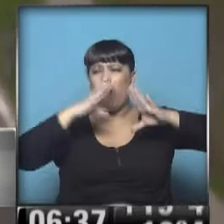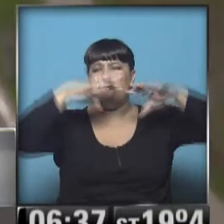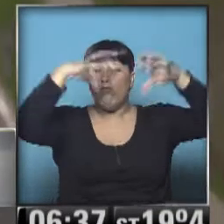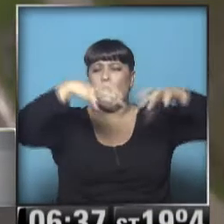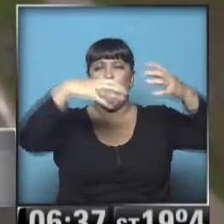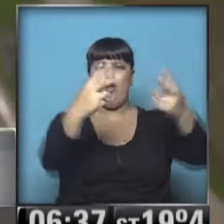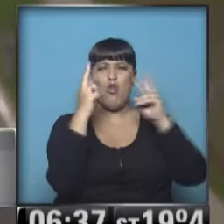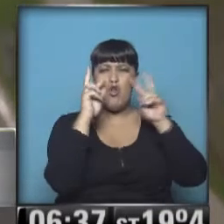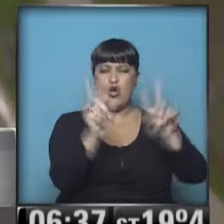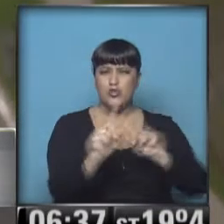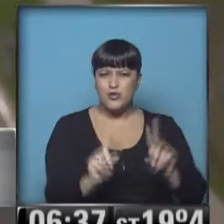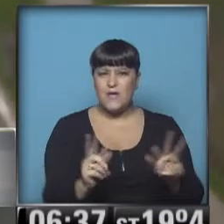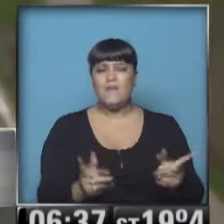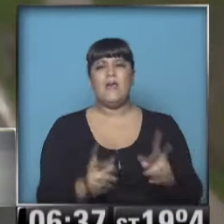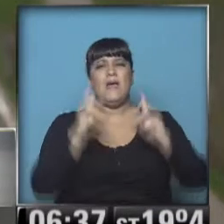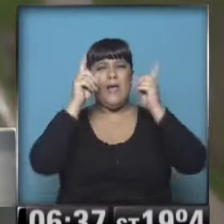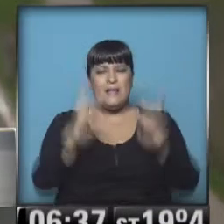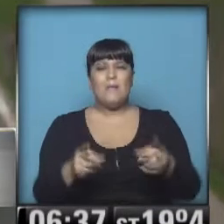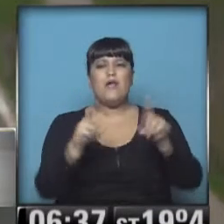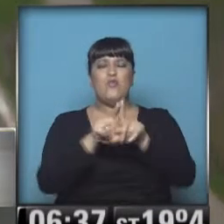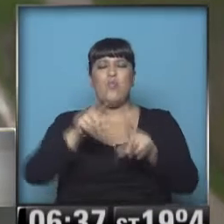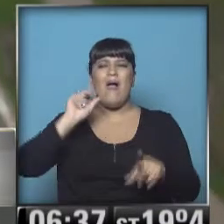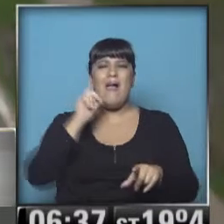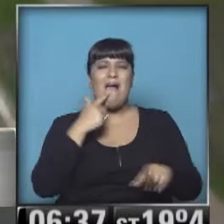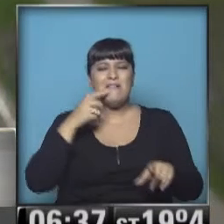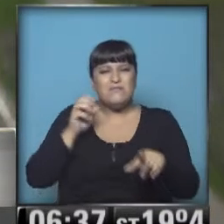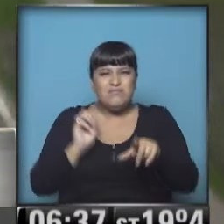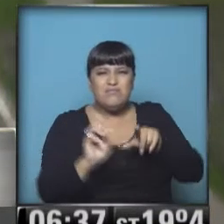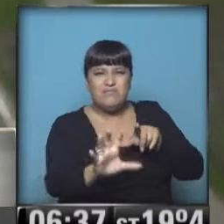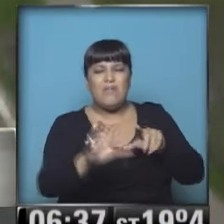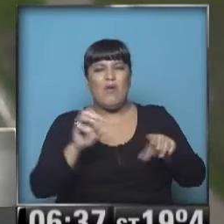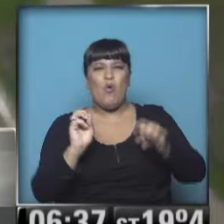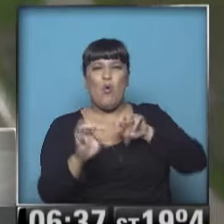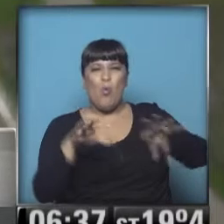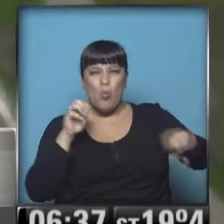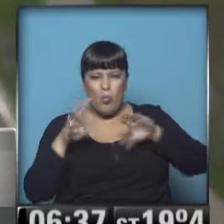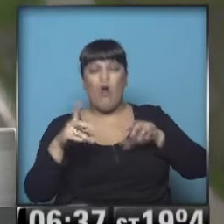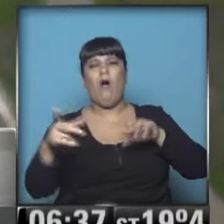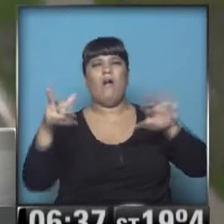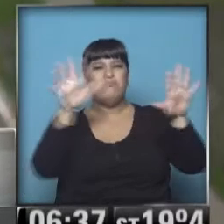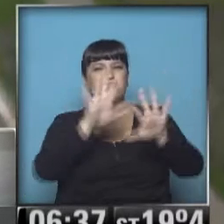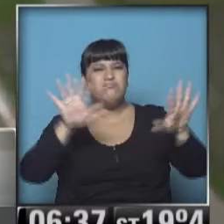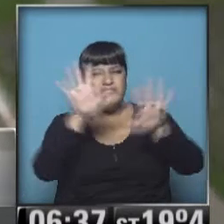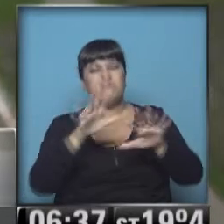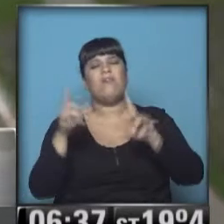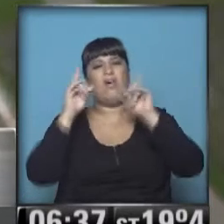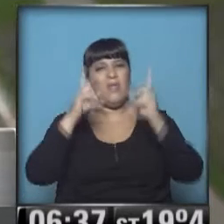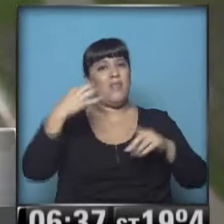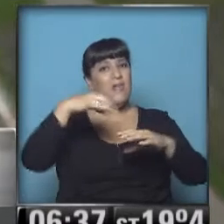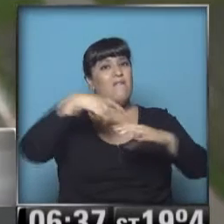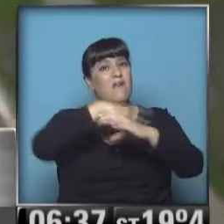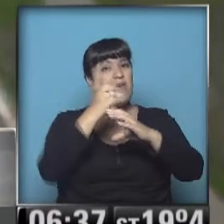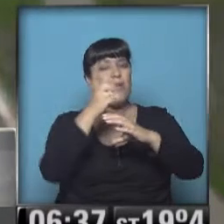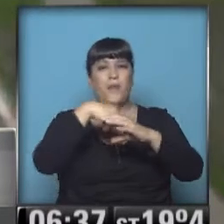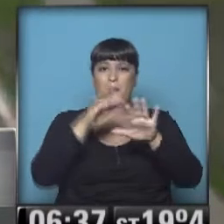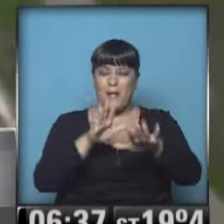por el spray que van eliminando los vehículos y despidiendo los vehículos que nos preceden, y esto hace que haya que transitar a menor velocidad, aumentar